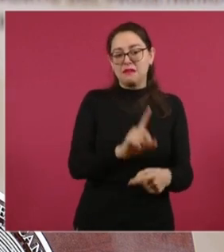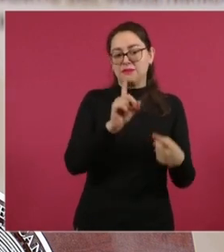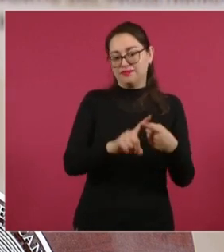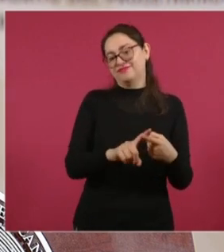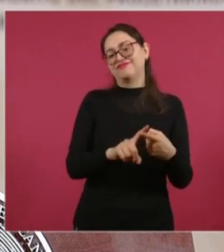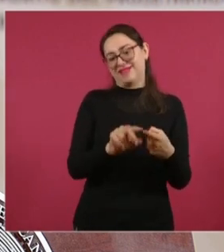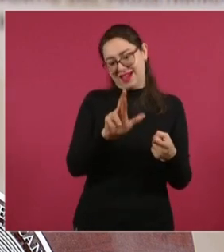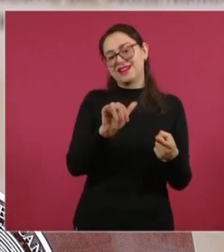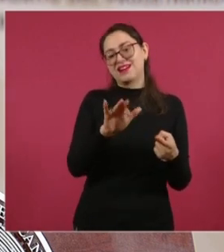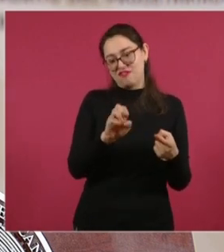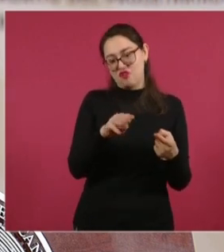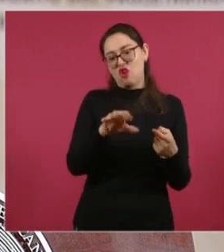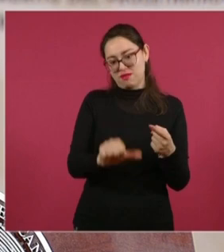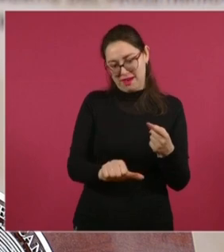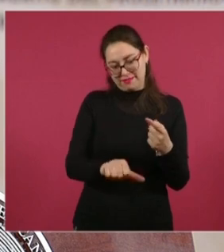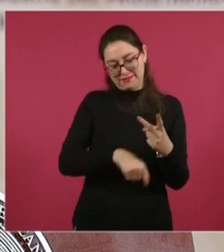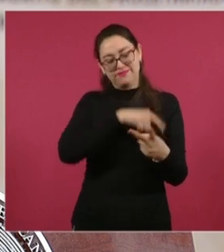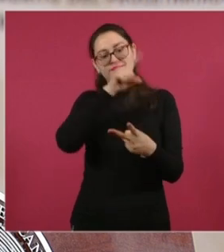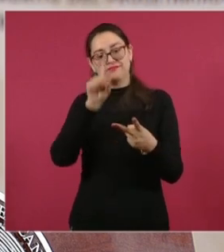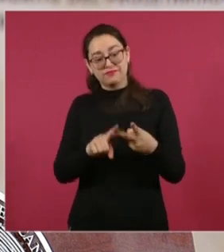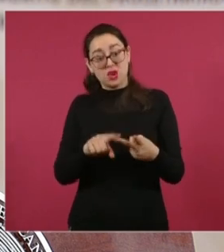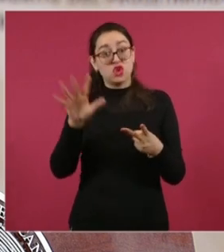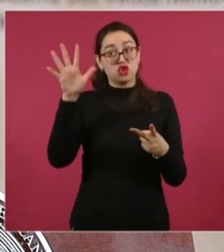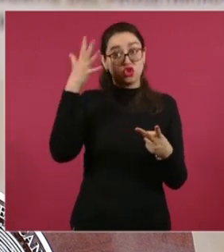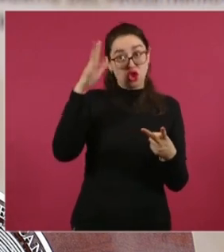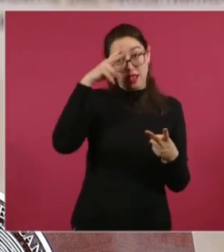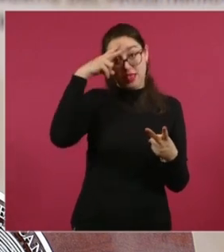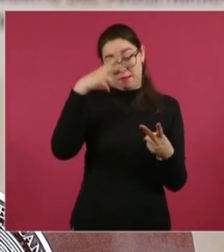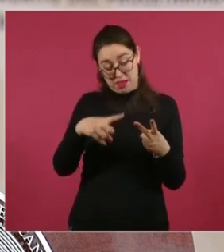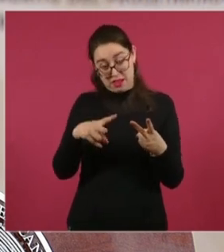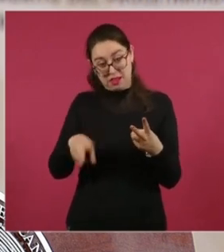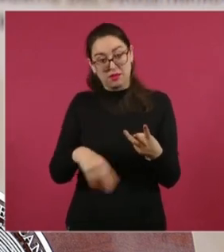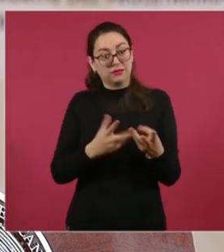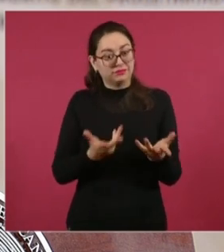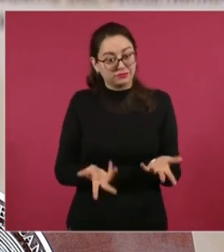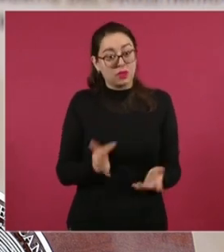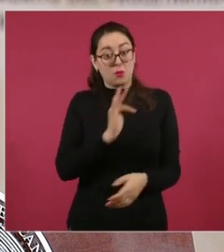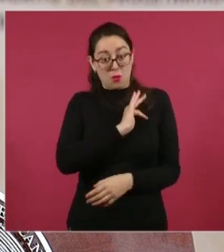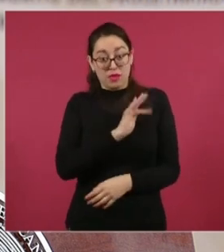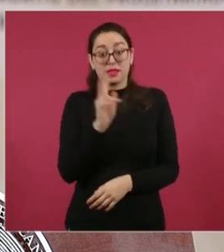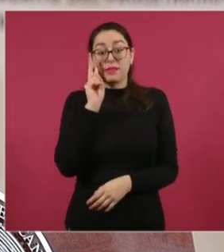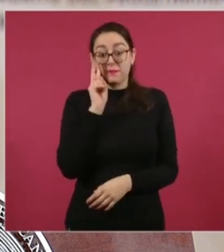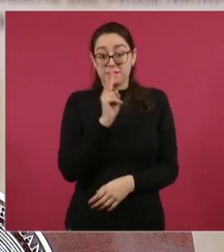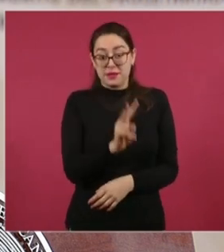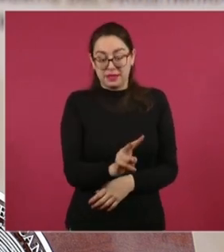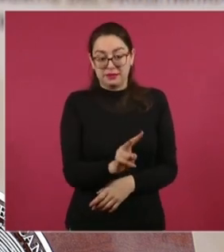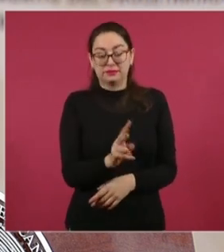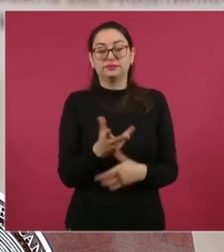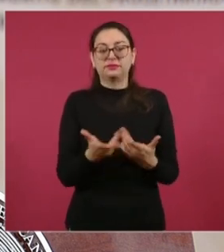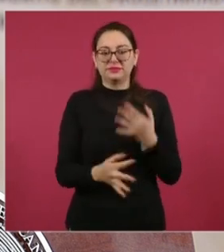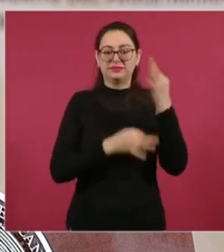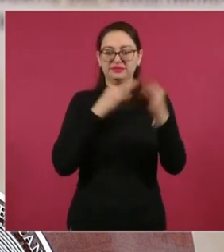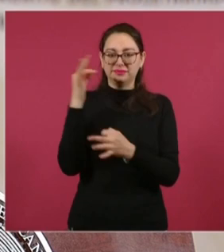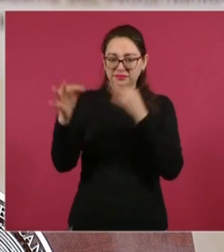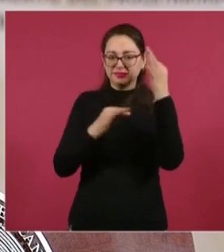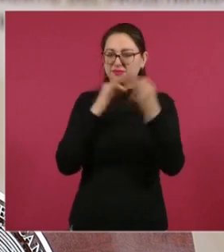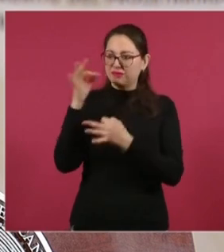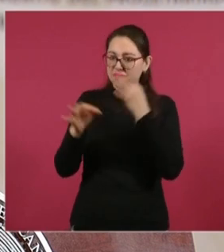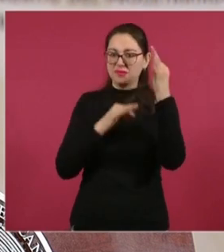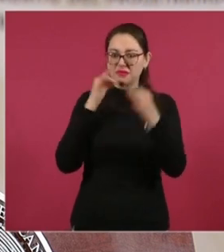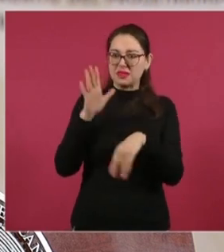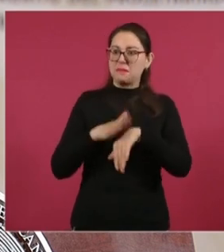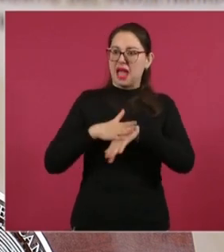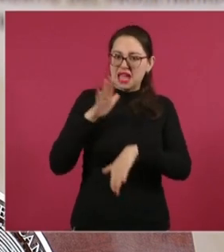20 y 21 respectivamente. Así mismo vemos en la gráfica siguiente cómo se va intensificando esta campaña.